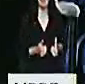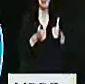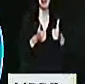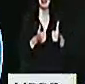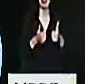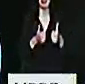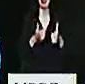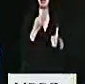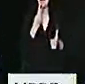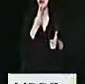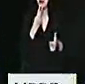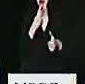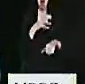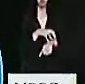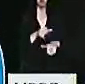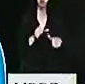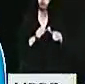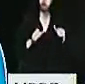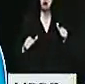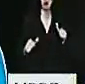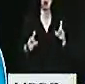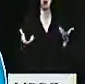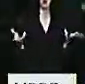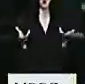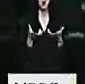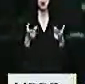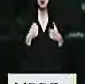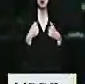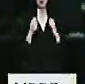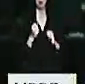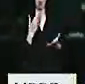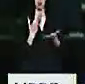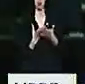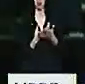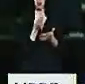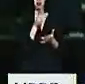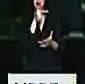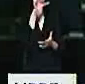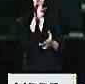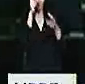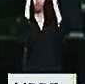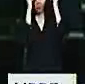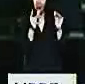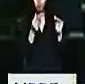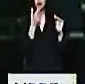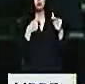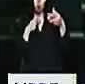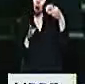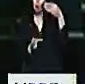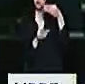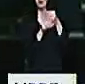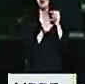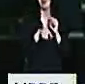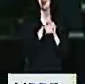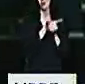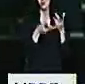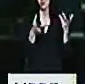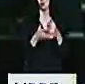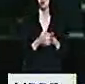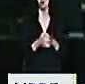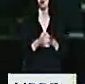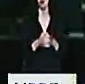regiones extremas, en regiones más allá de donde estoy. ¿Cómo puedo no solamente aprovechar yo el talento de ellos, sino que aportar a donde ellos están? Sí. Como